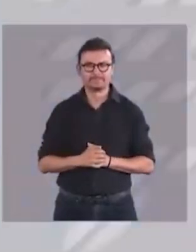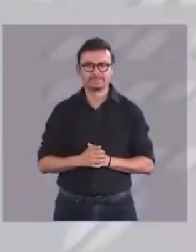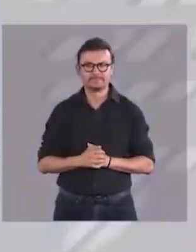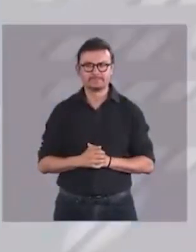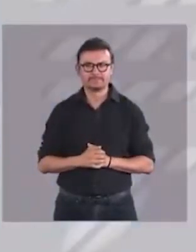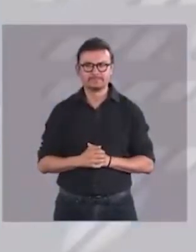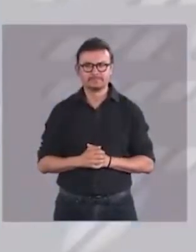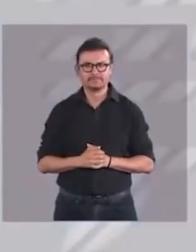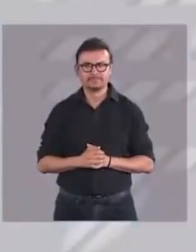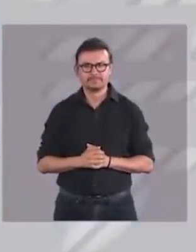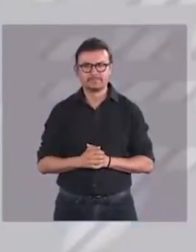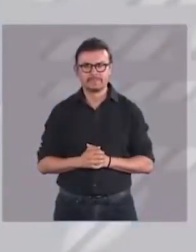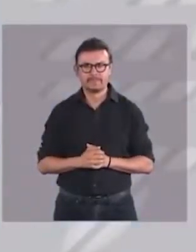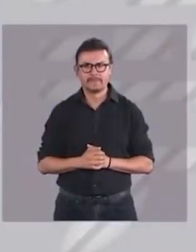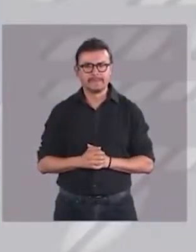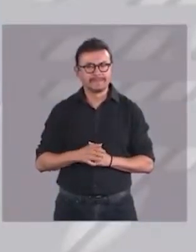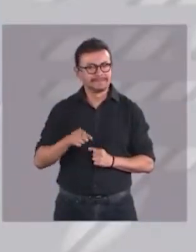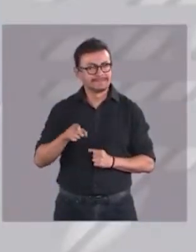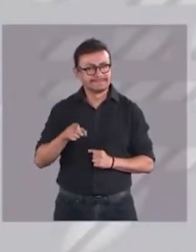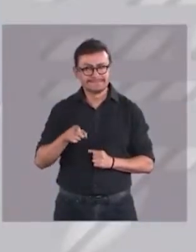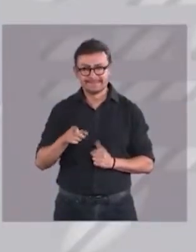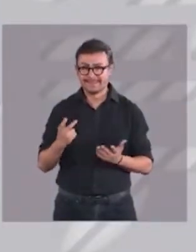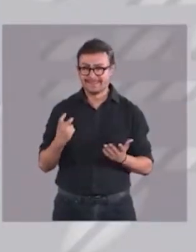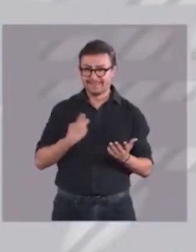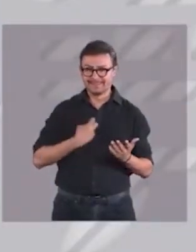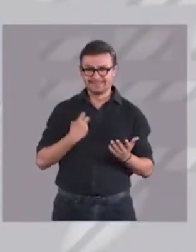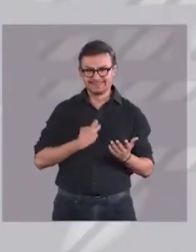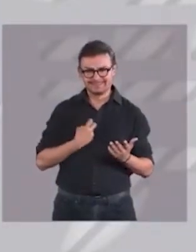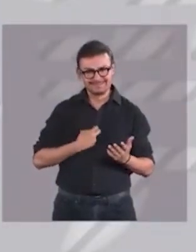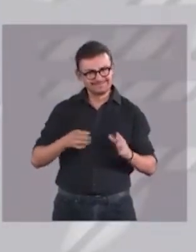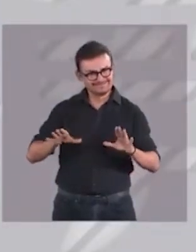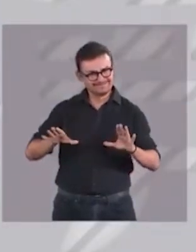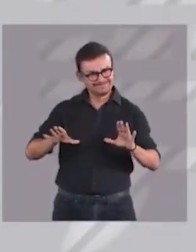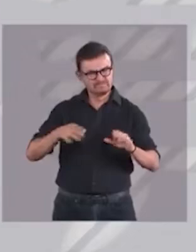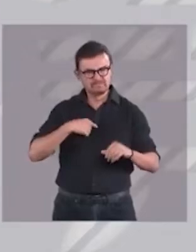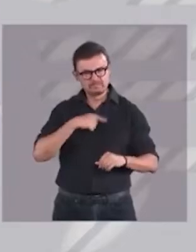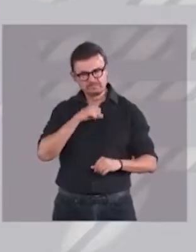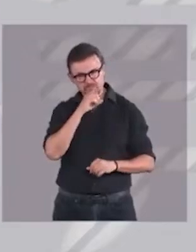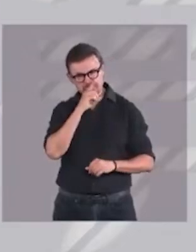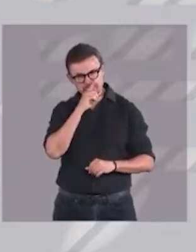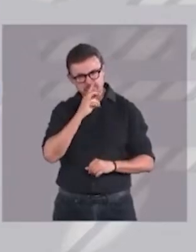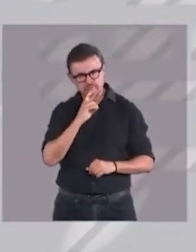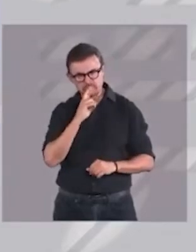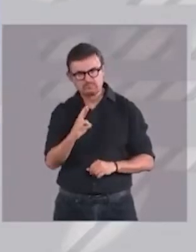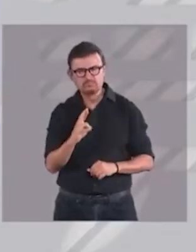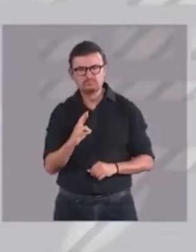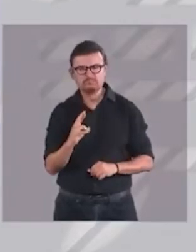Es una absoluta provocación que no voy a contestar. La van a aclarar mi